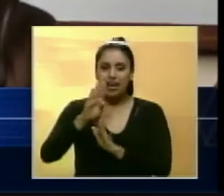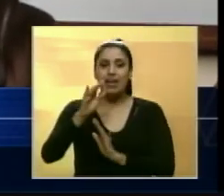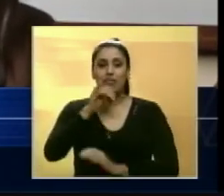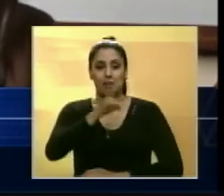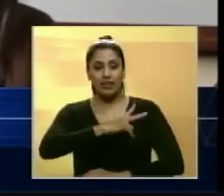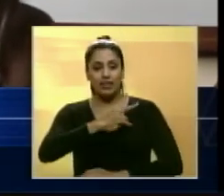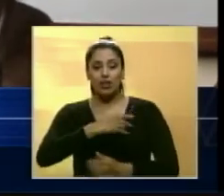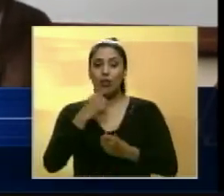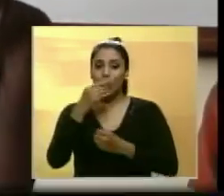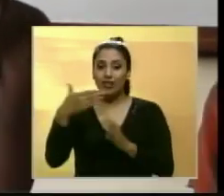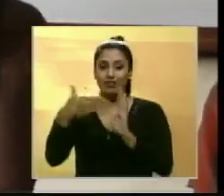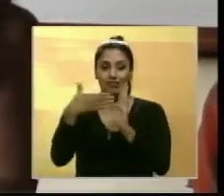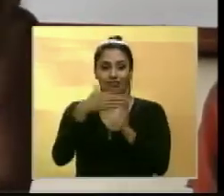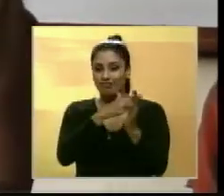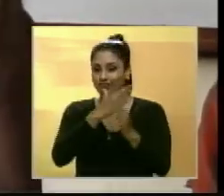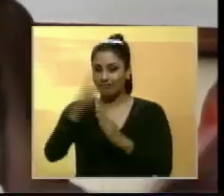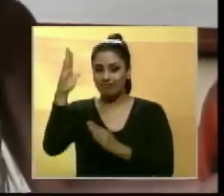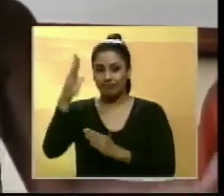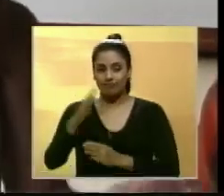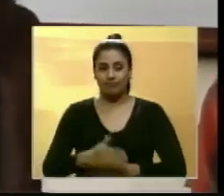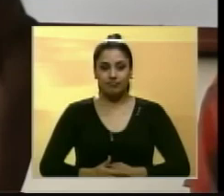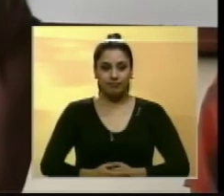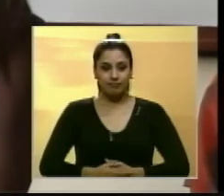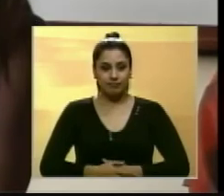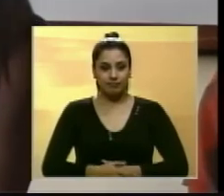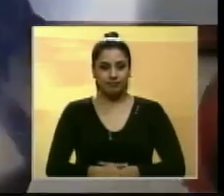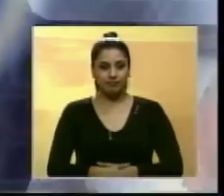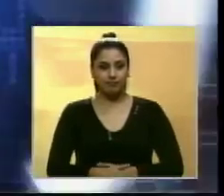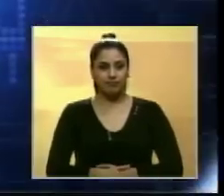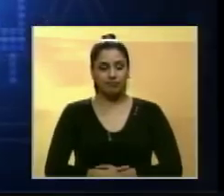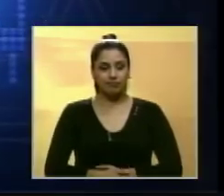Noticiero Venevisión les dice, al acoso, sácalo del juego.